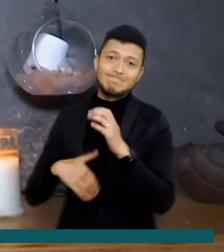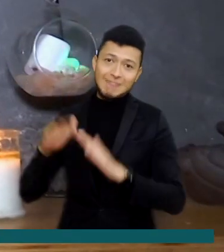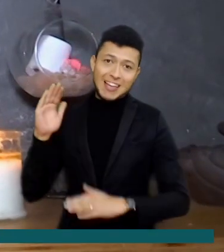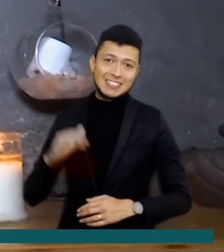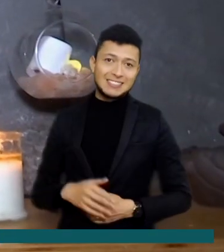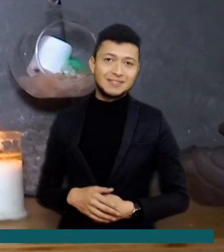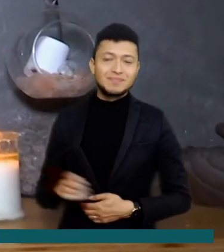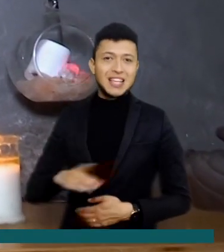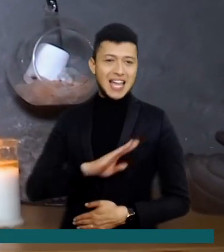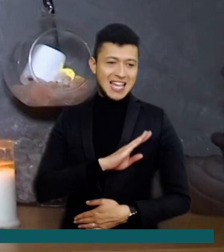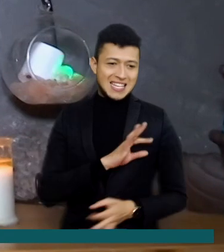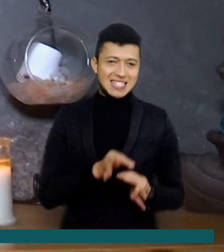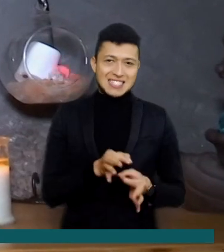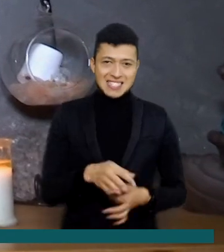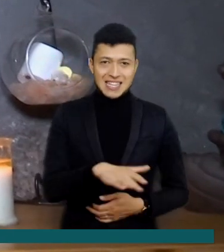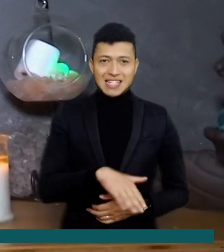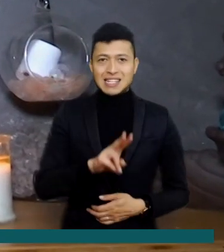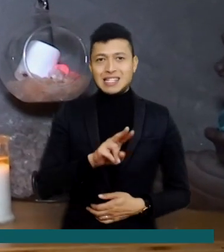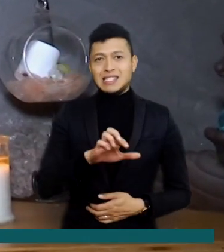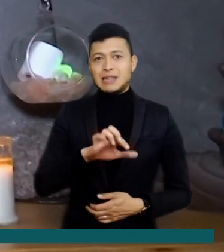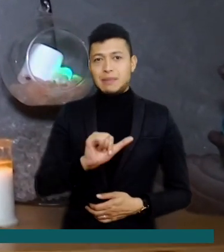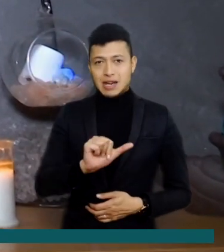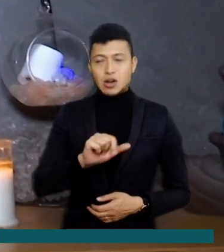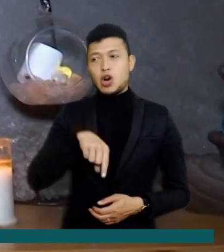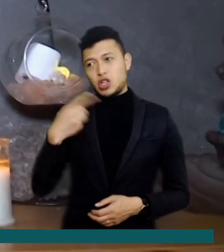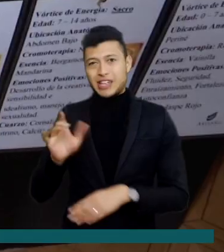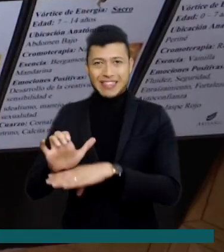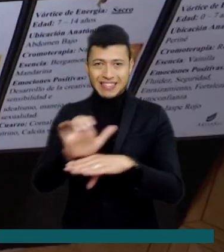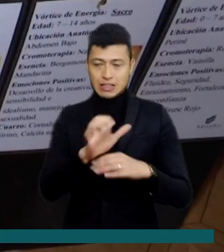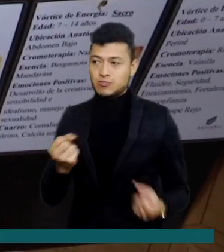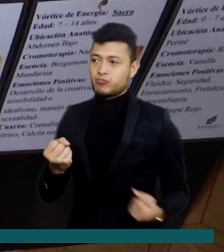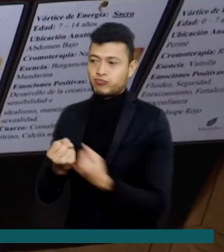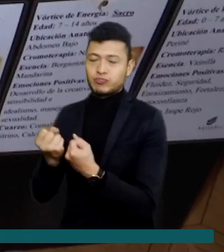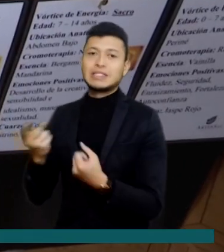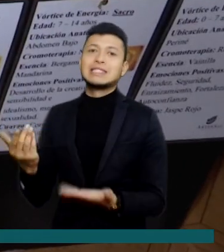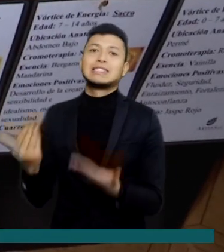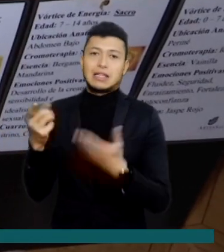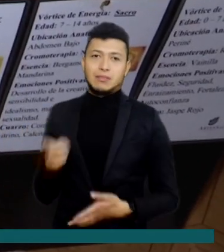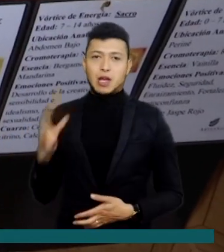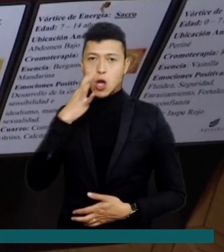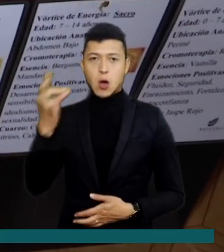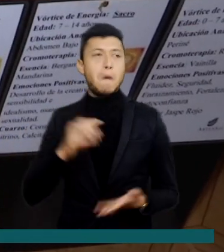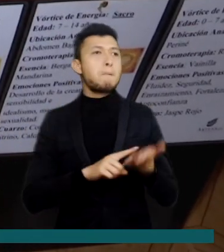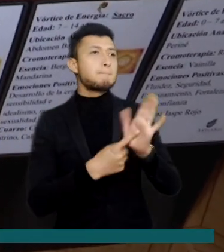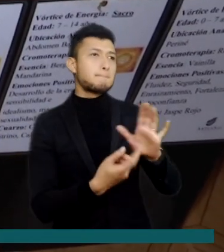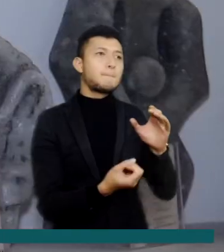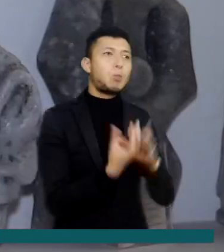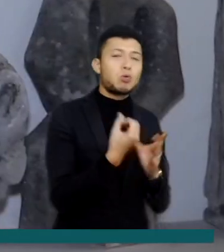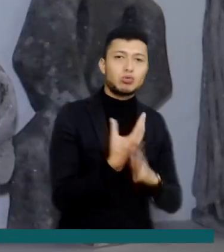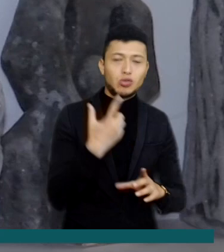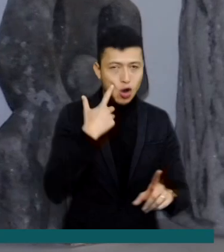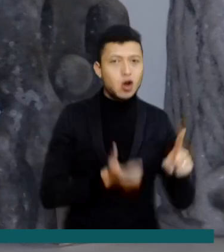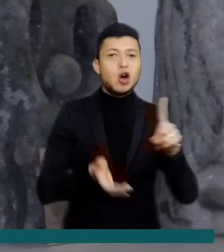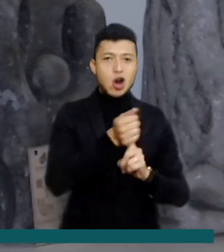Gracias al apoyo de la alcaldía municipal y otras entidades, este hombre ha podido mostrar sus productos.